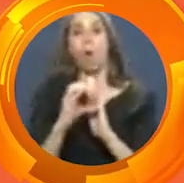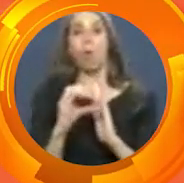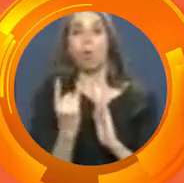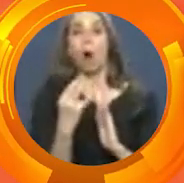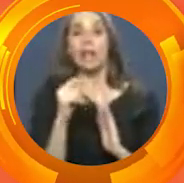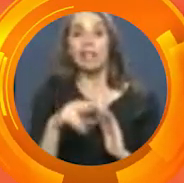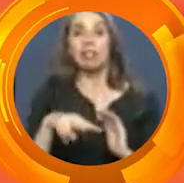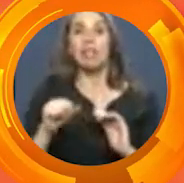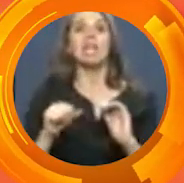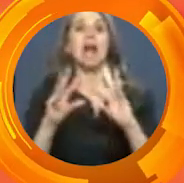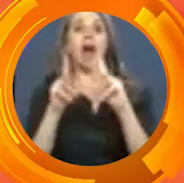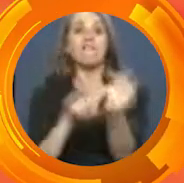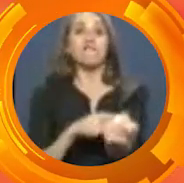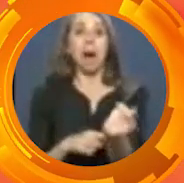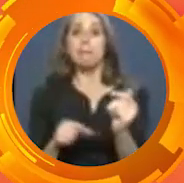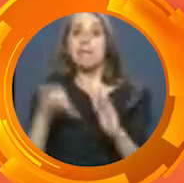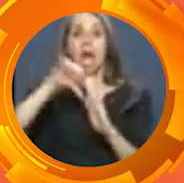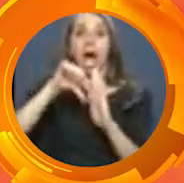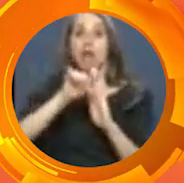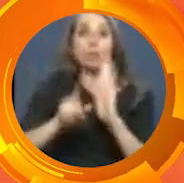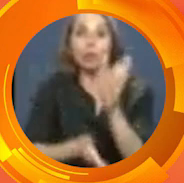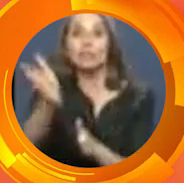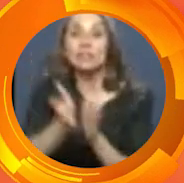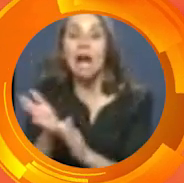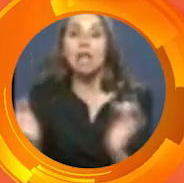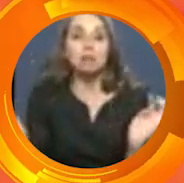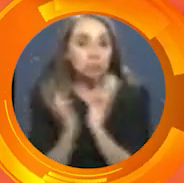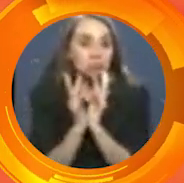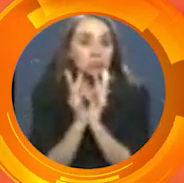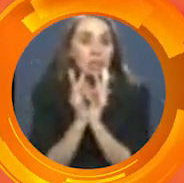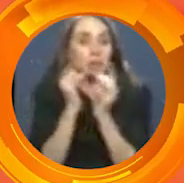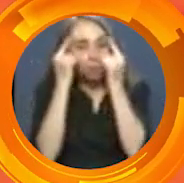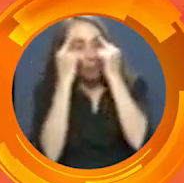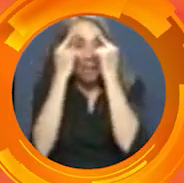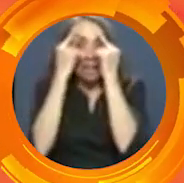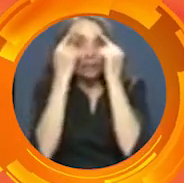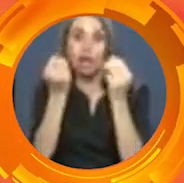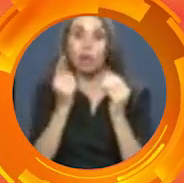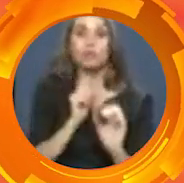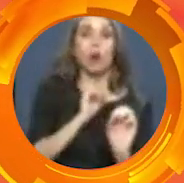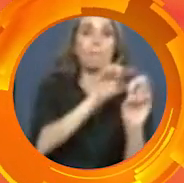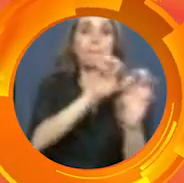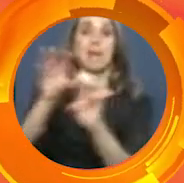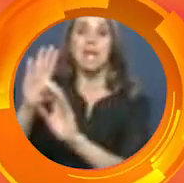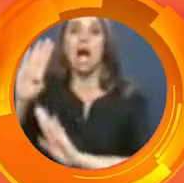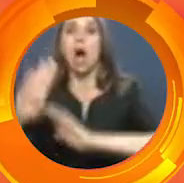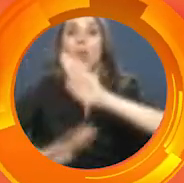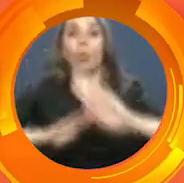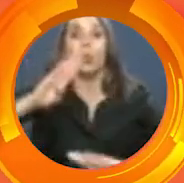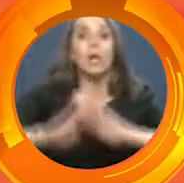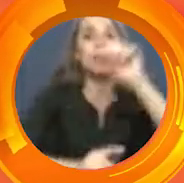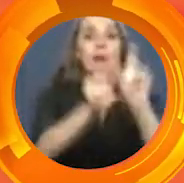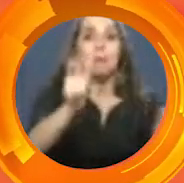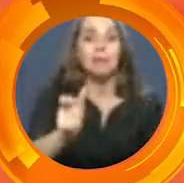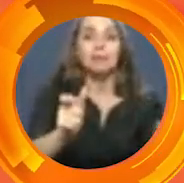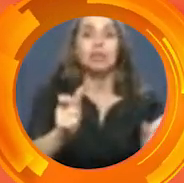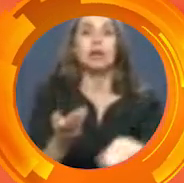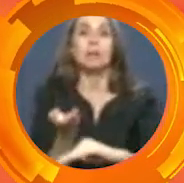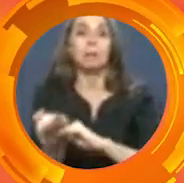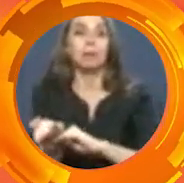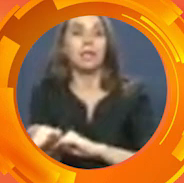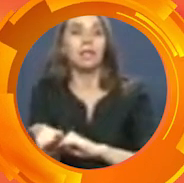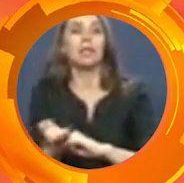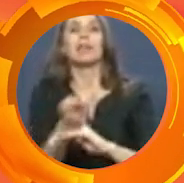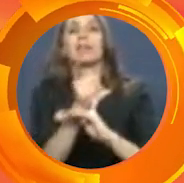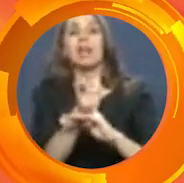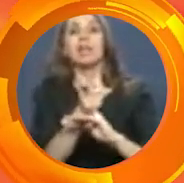diferentes formas creativas de no contagiar y cuidar a los demás. Además, pedir el adelanto de la devolución